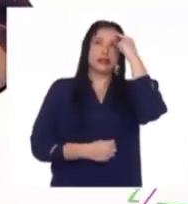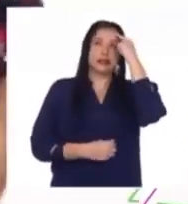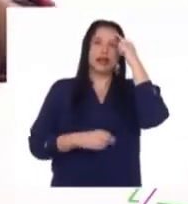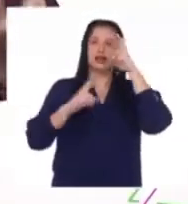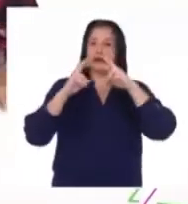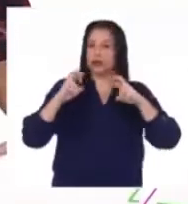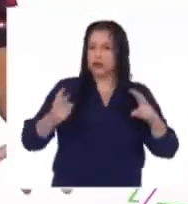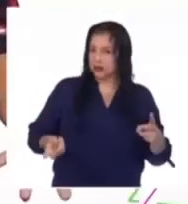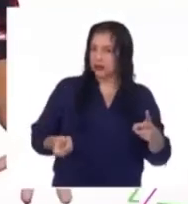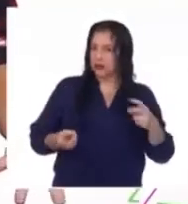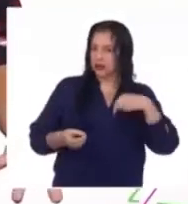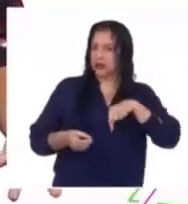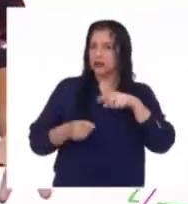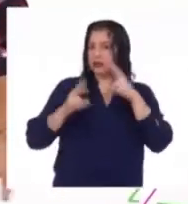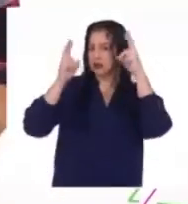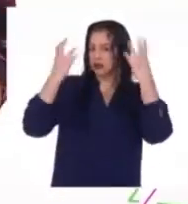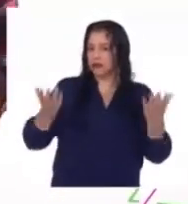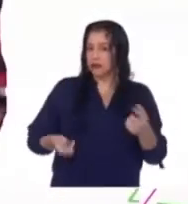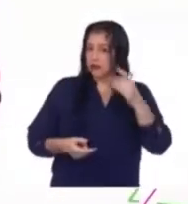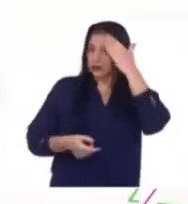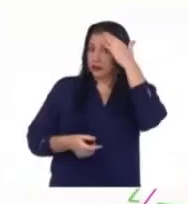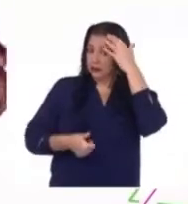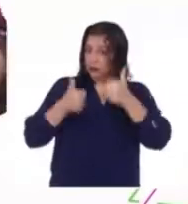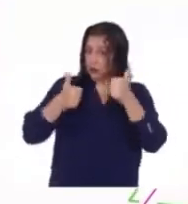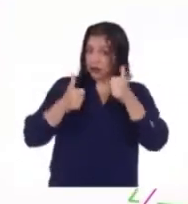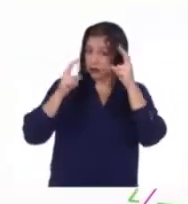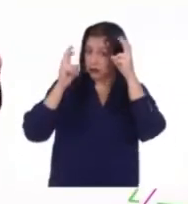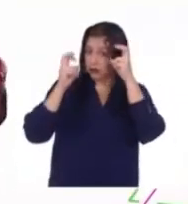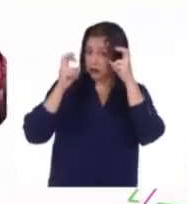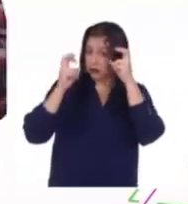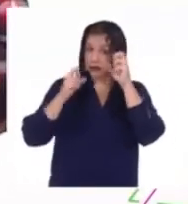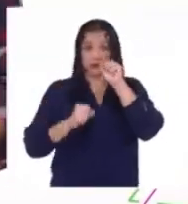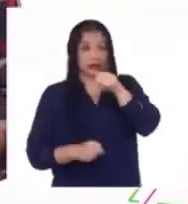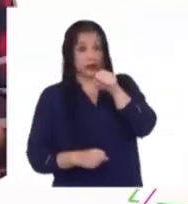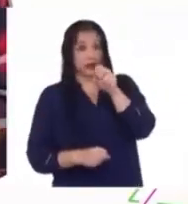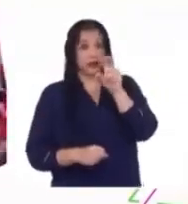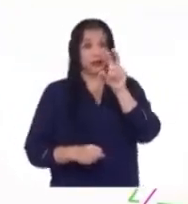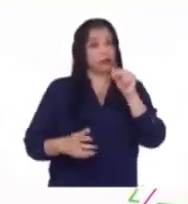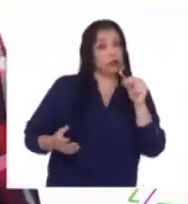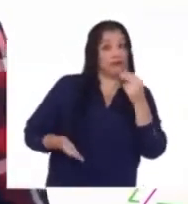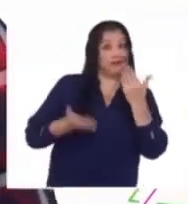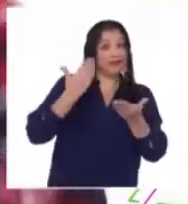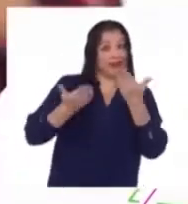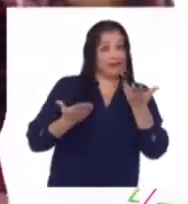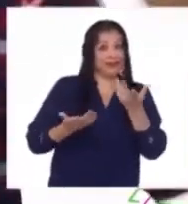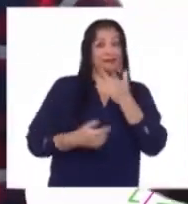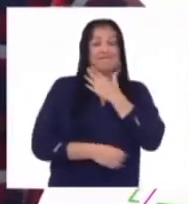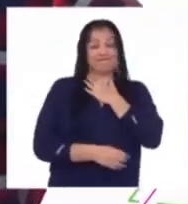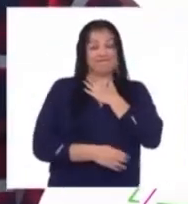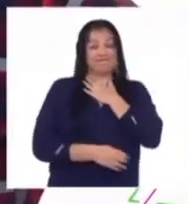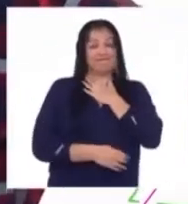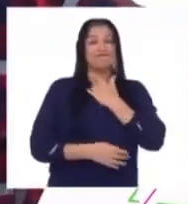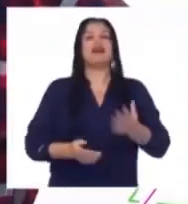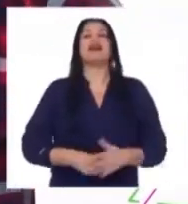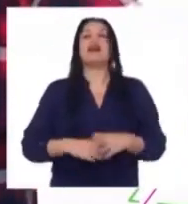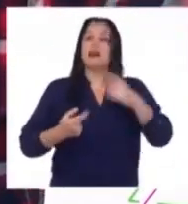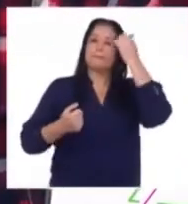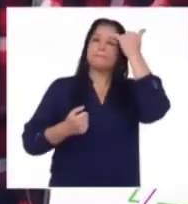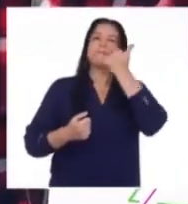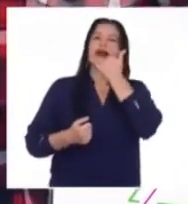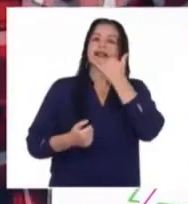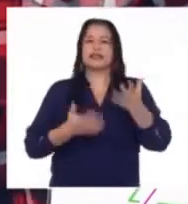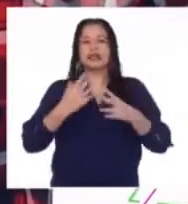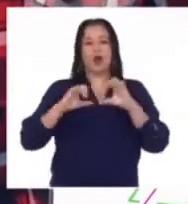capítulo. ¿Tienen idea de cuáles son? ¿Sí? ¿No? ¿Tal vez? ¿Qué les parece si jugamos